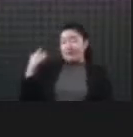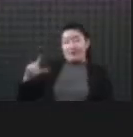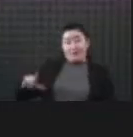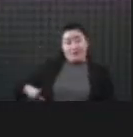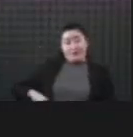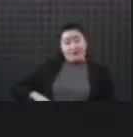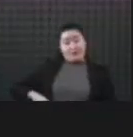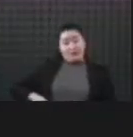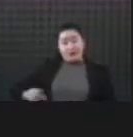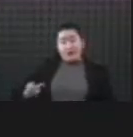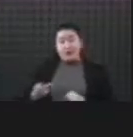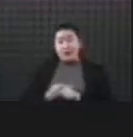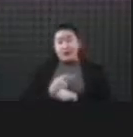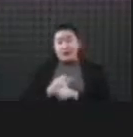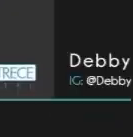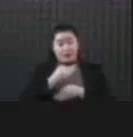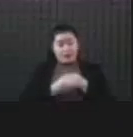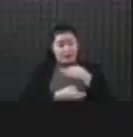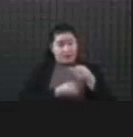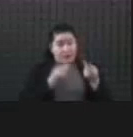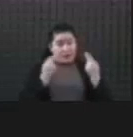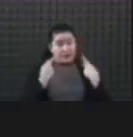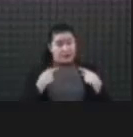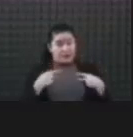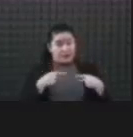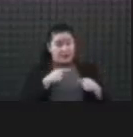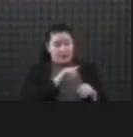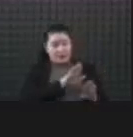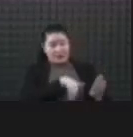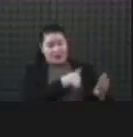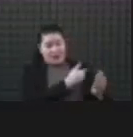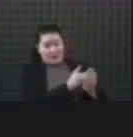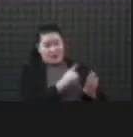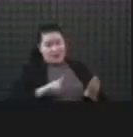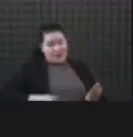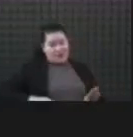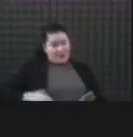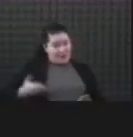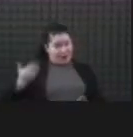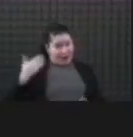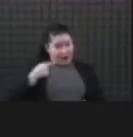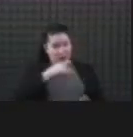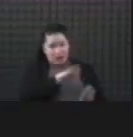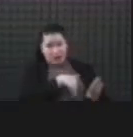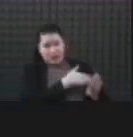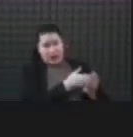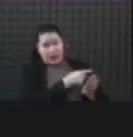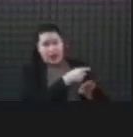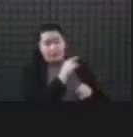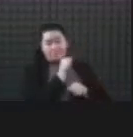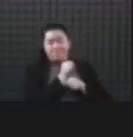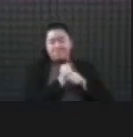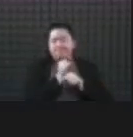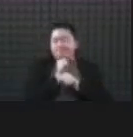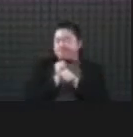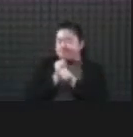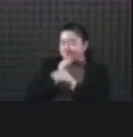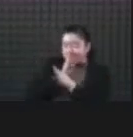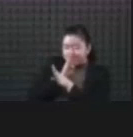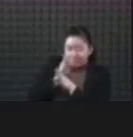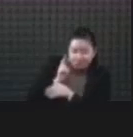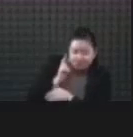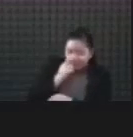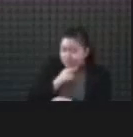a espiar a todos aquellos que fuéramos de oposición desde hace muchísimos años pero en particular